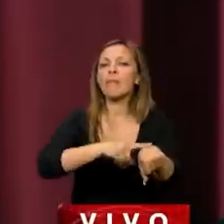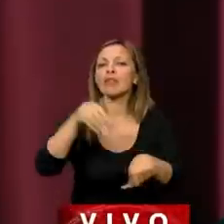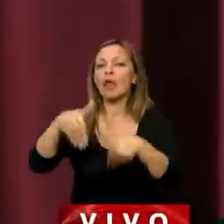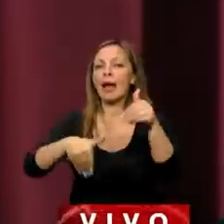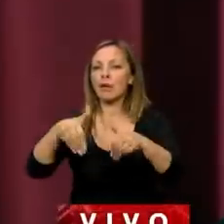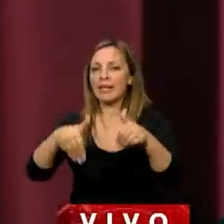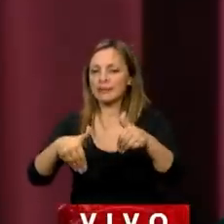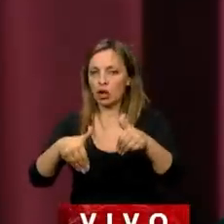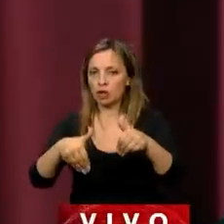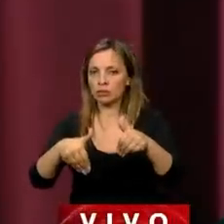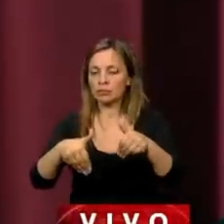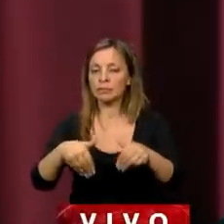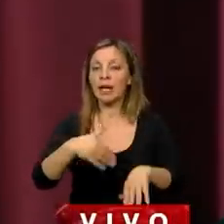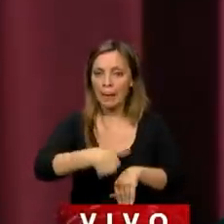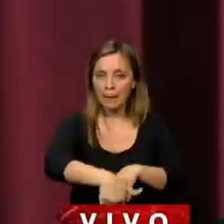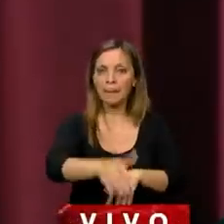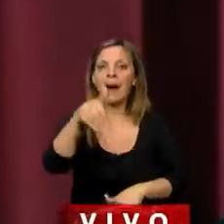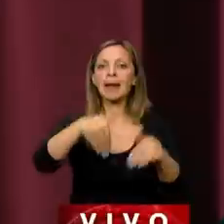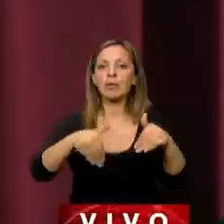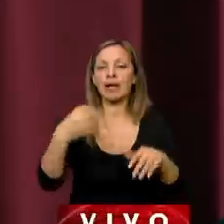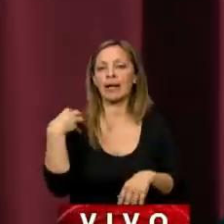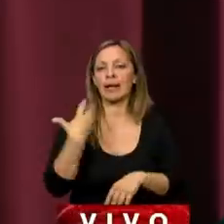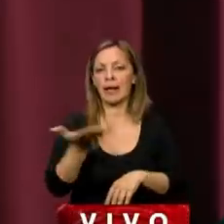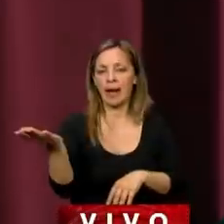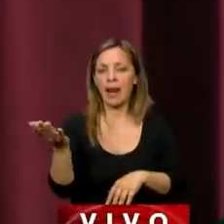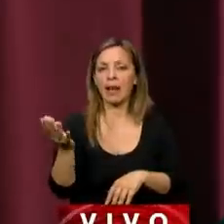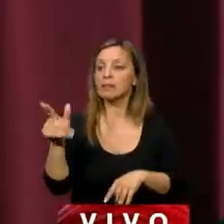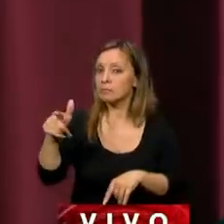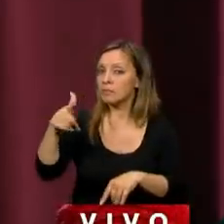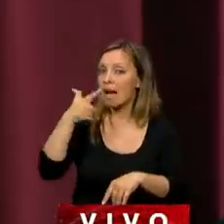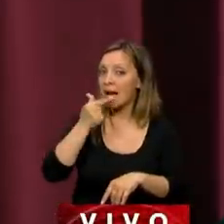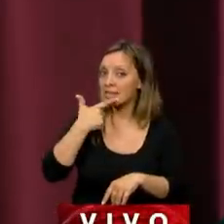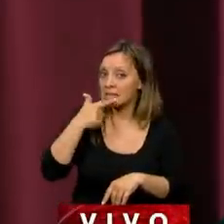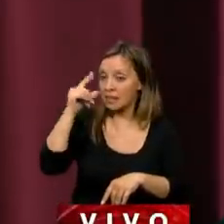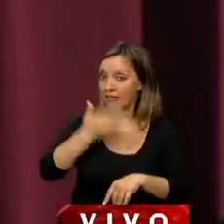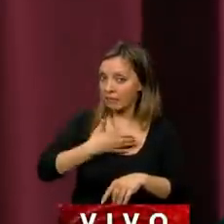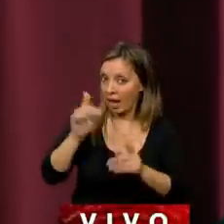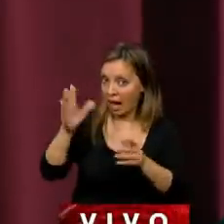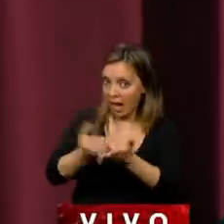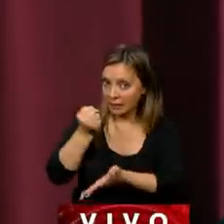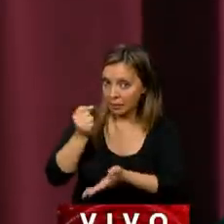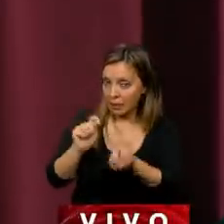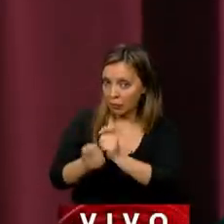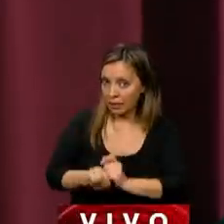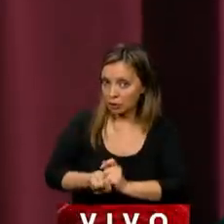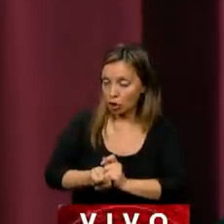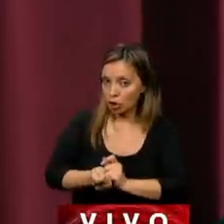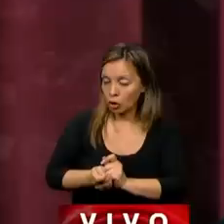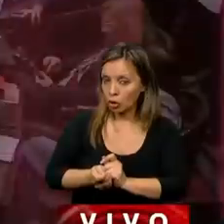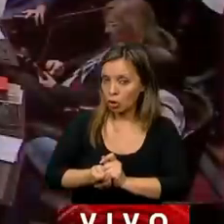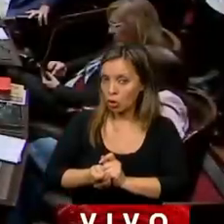votación. Se va a votar en general y el diputado Acef le va a aceptar la de modificación al diputado